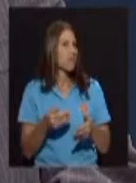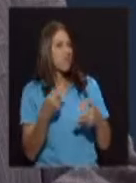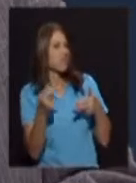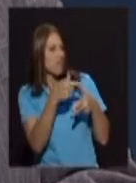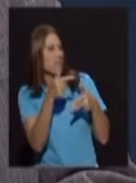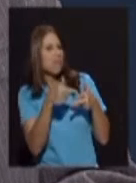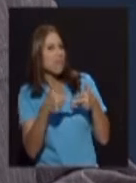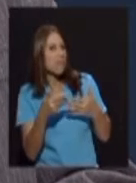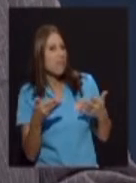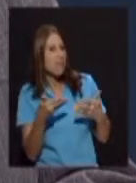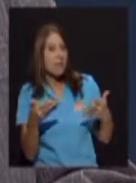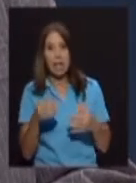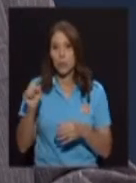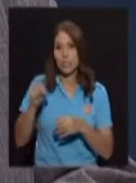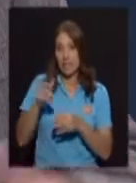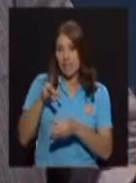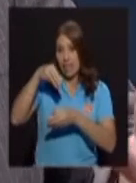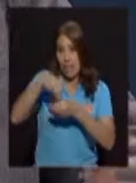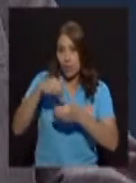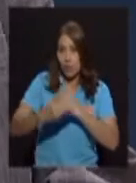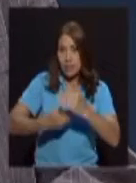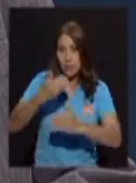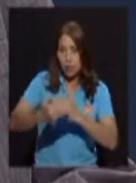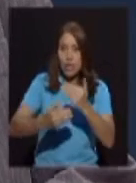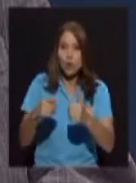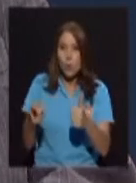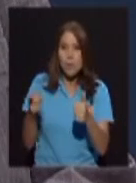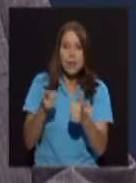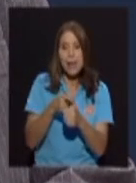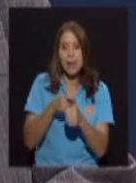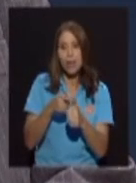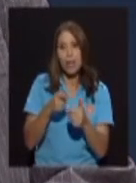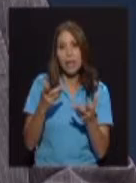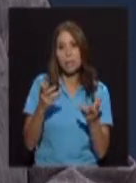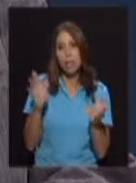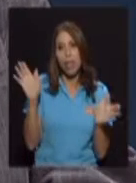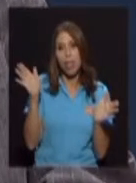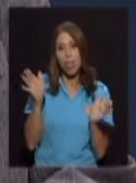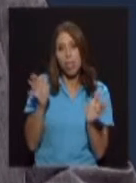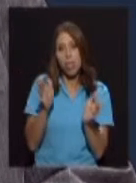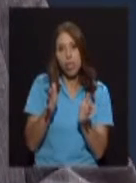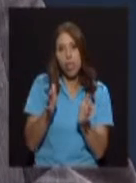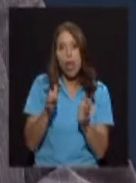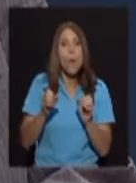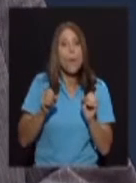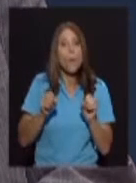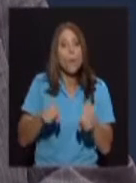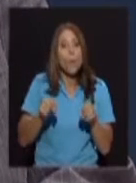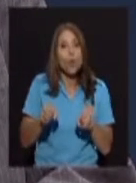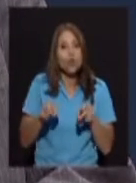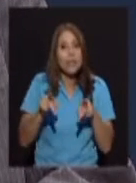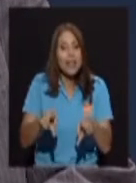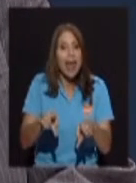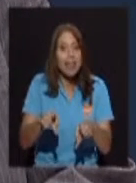sí, de esas? Dentro de este proceso, en general, lo primero que se va perdiendo es las posibilidades de desempeñar las actividades